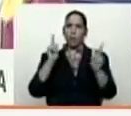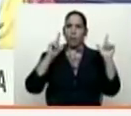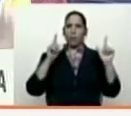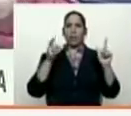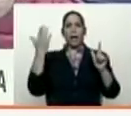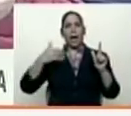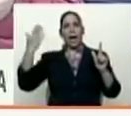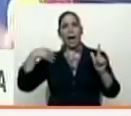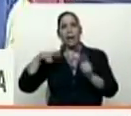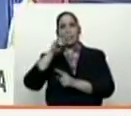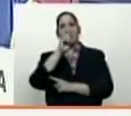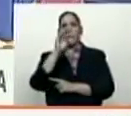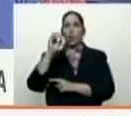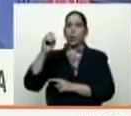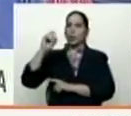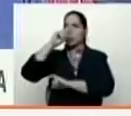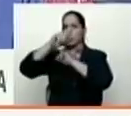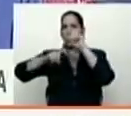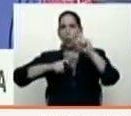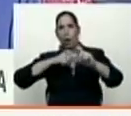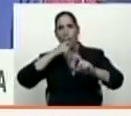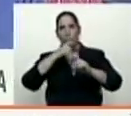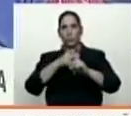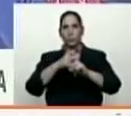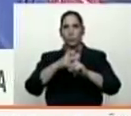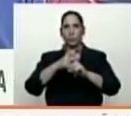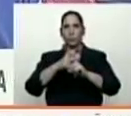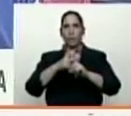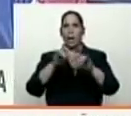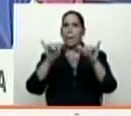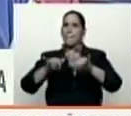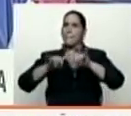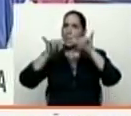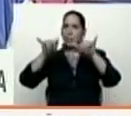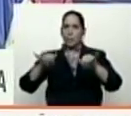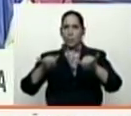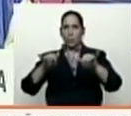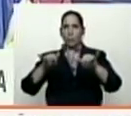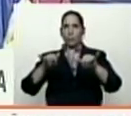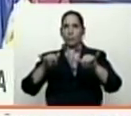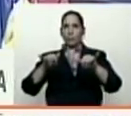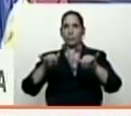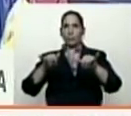hace 200 años. Es el mismo.